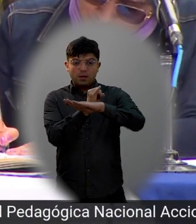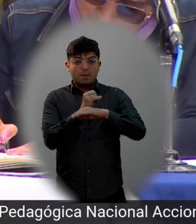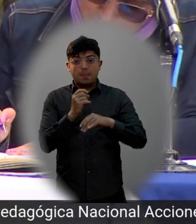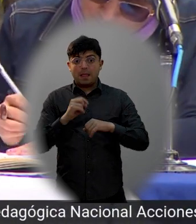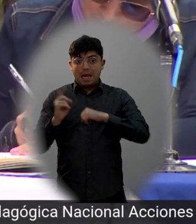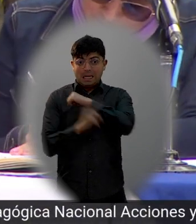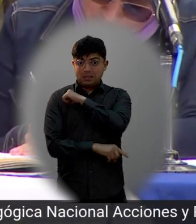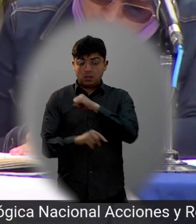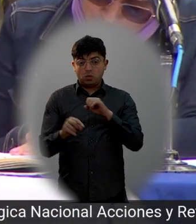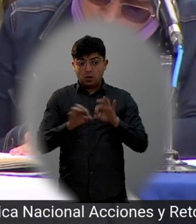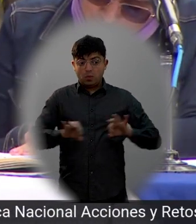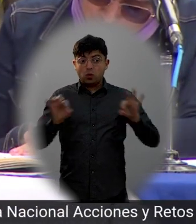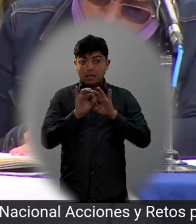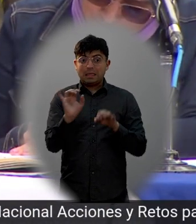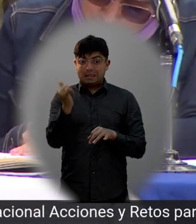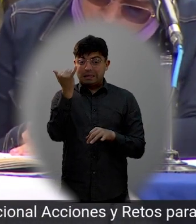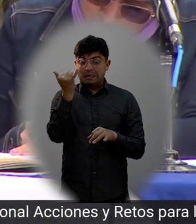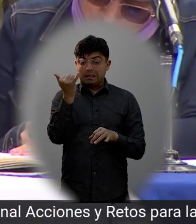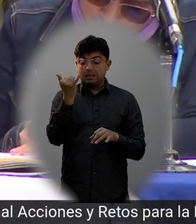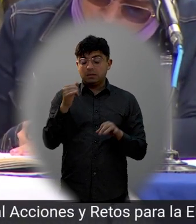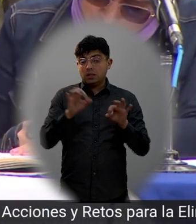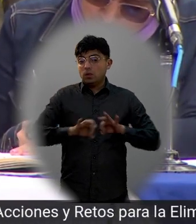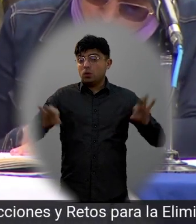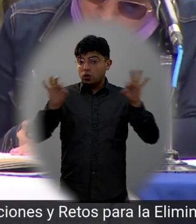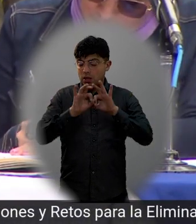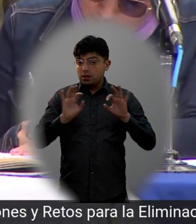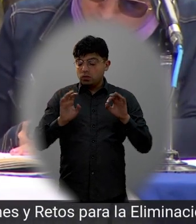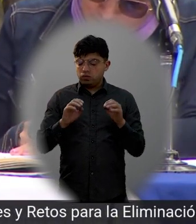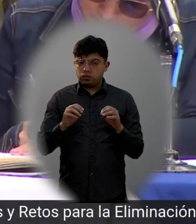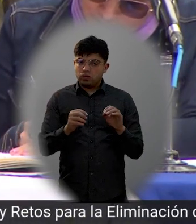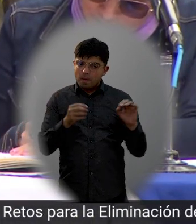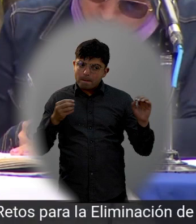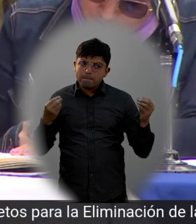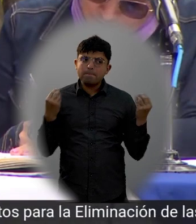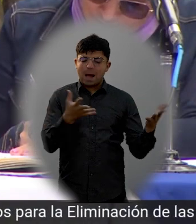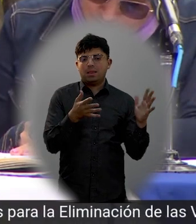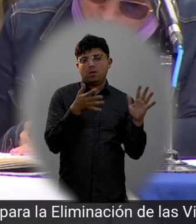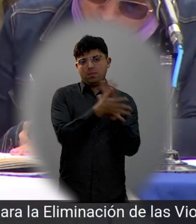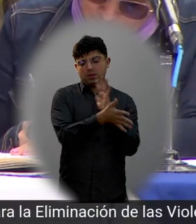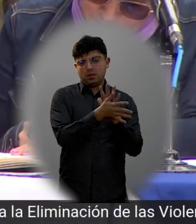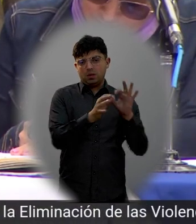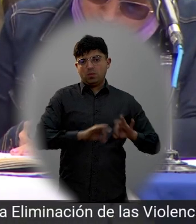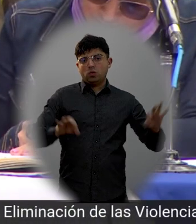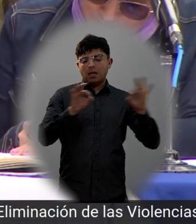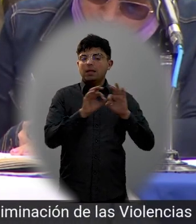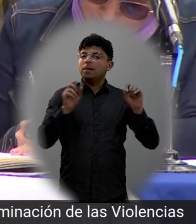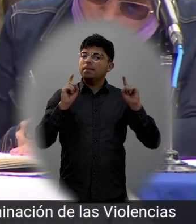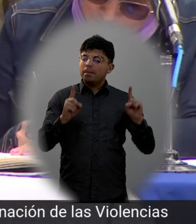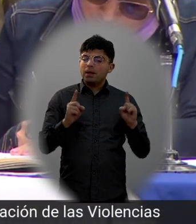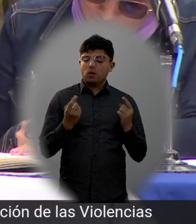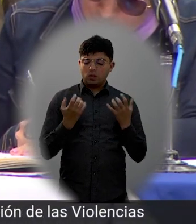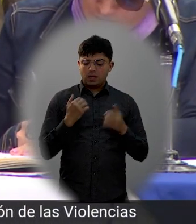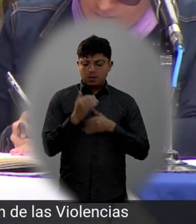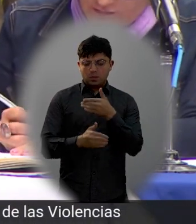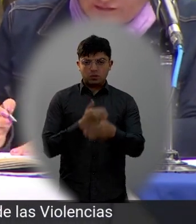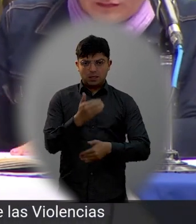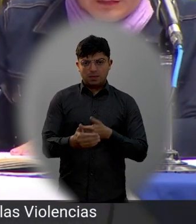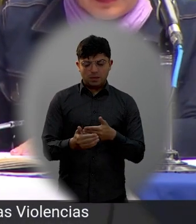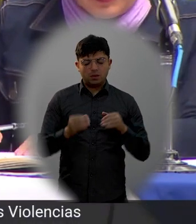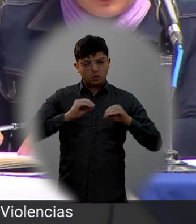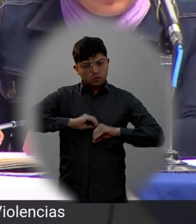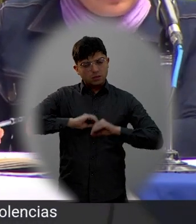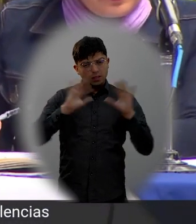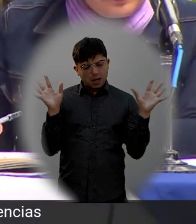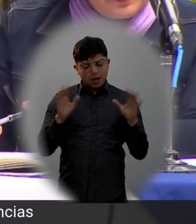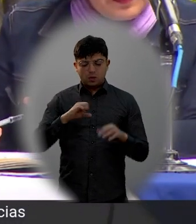sanción no sea importante, sí es muy importante y lanza un mensaje clave, pero quieren también que los procedimientos sean